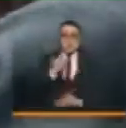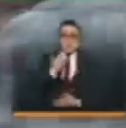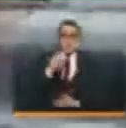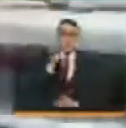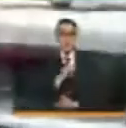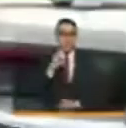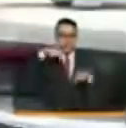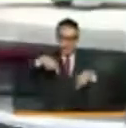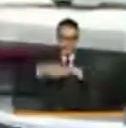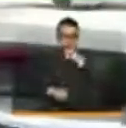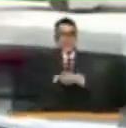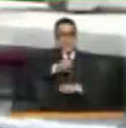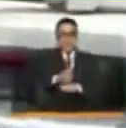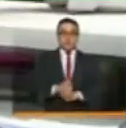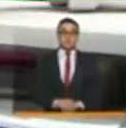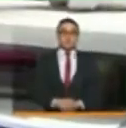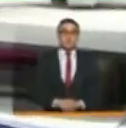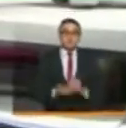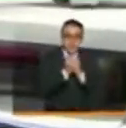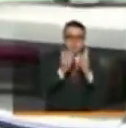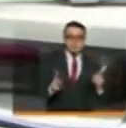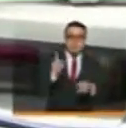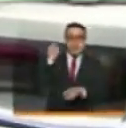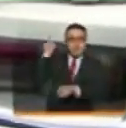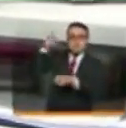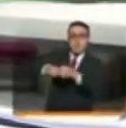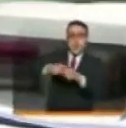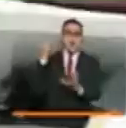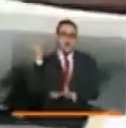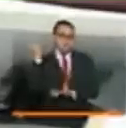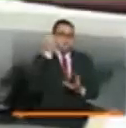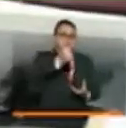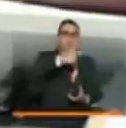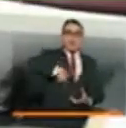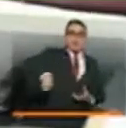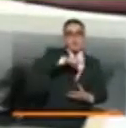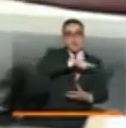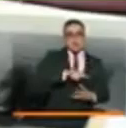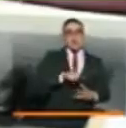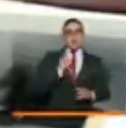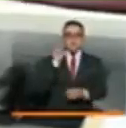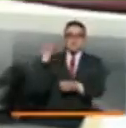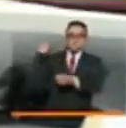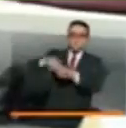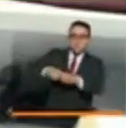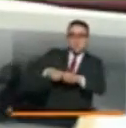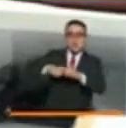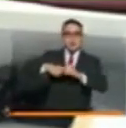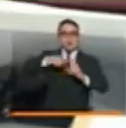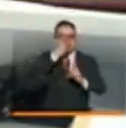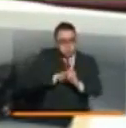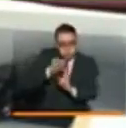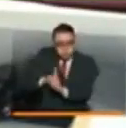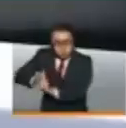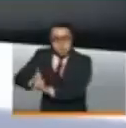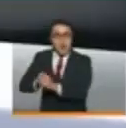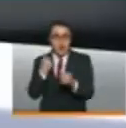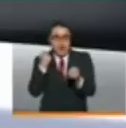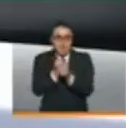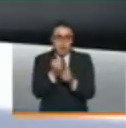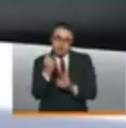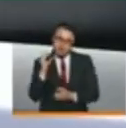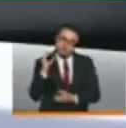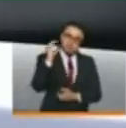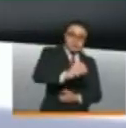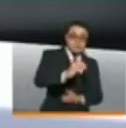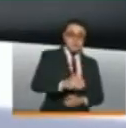año. Los estudiantes que apliquen recibirán ayuda económica para cubrir gastos de matrícula, de alojamiento y remuneración de apoyo.